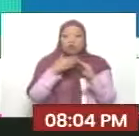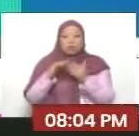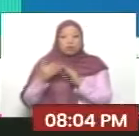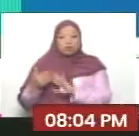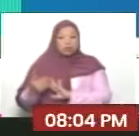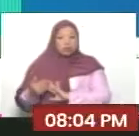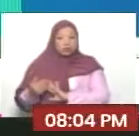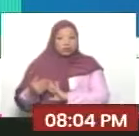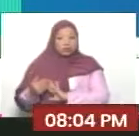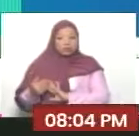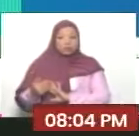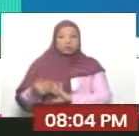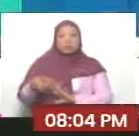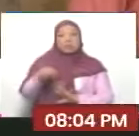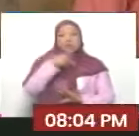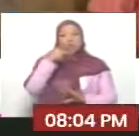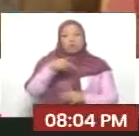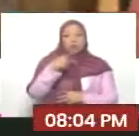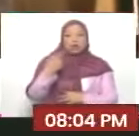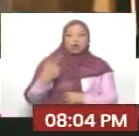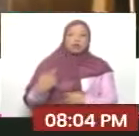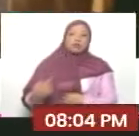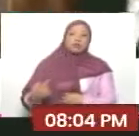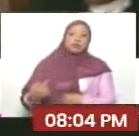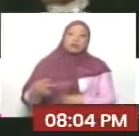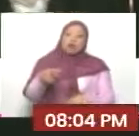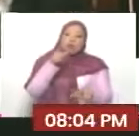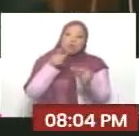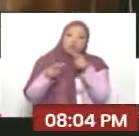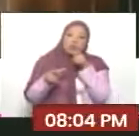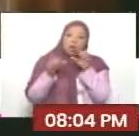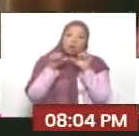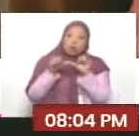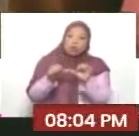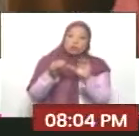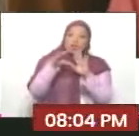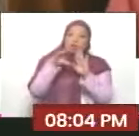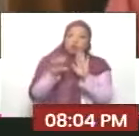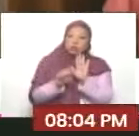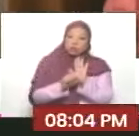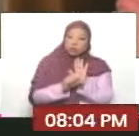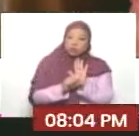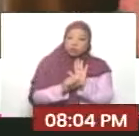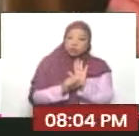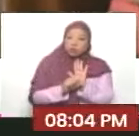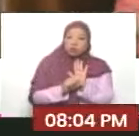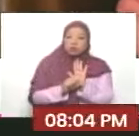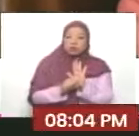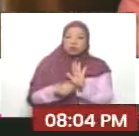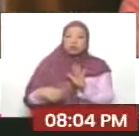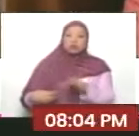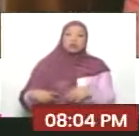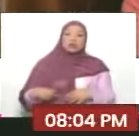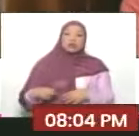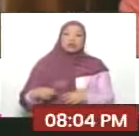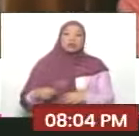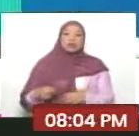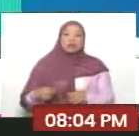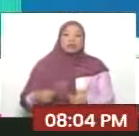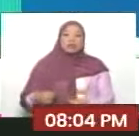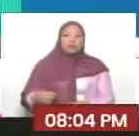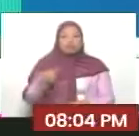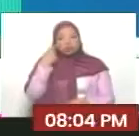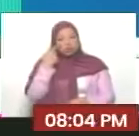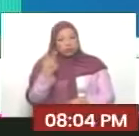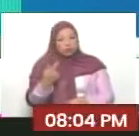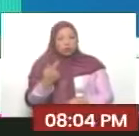sus consultas populares, que son consultas constitucionales. Y como yo vengo observando